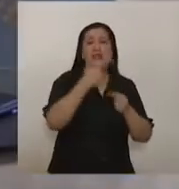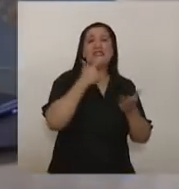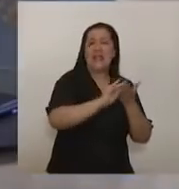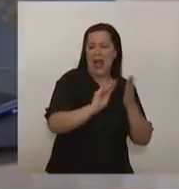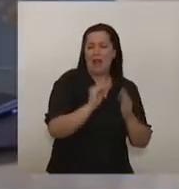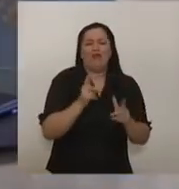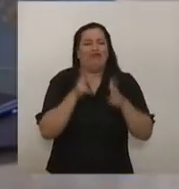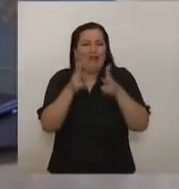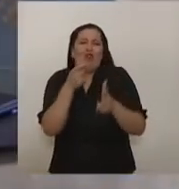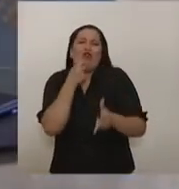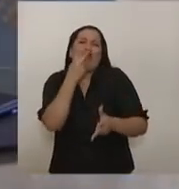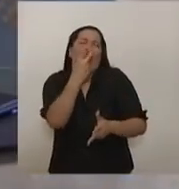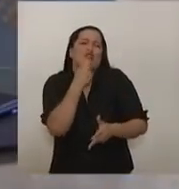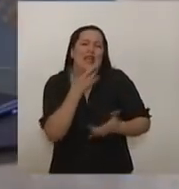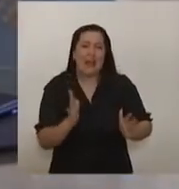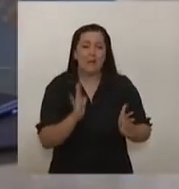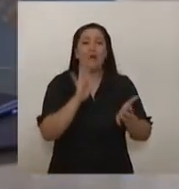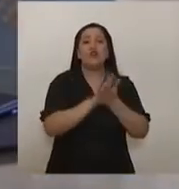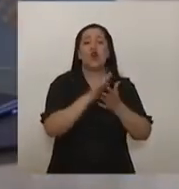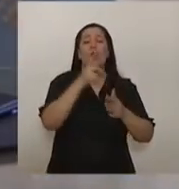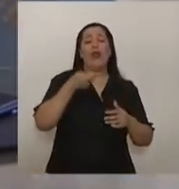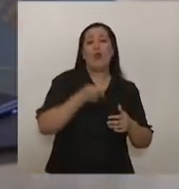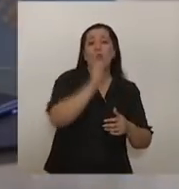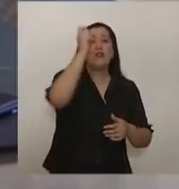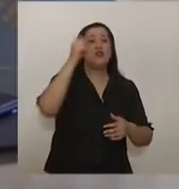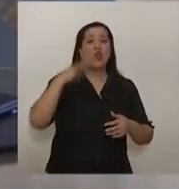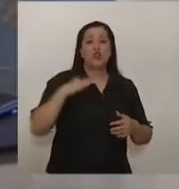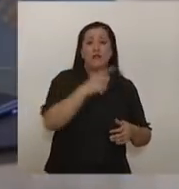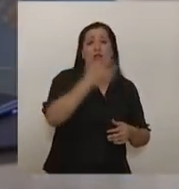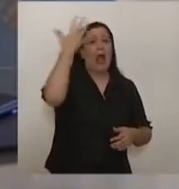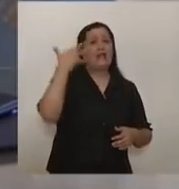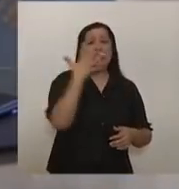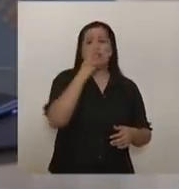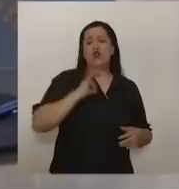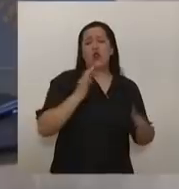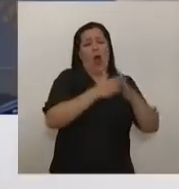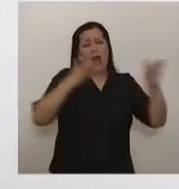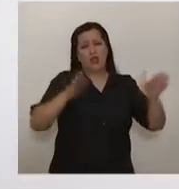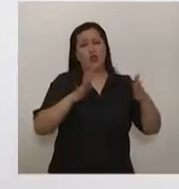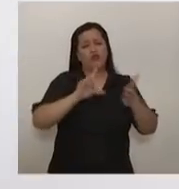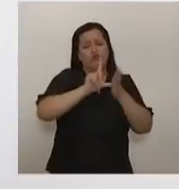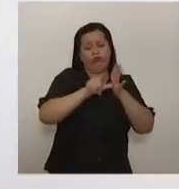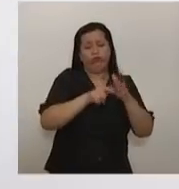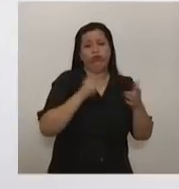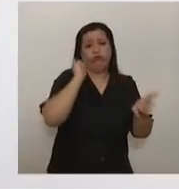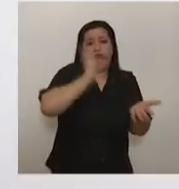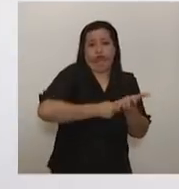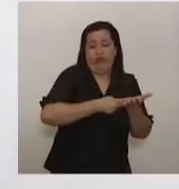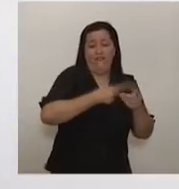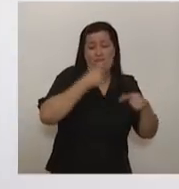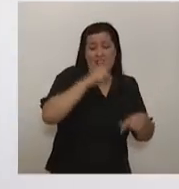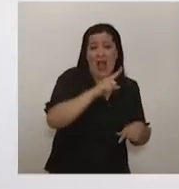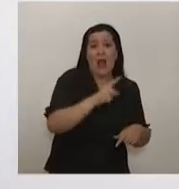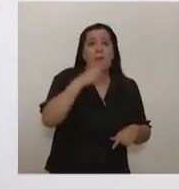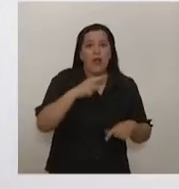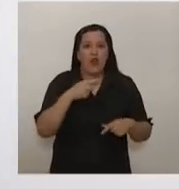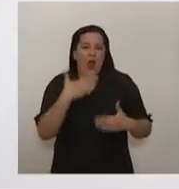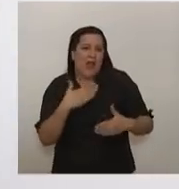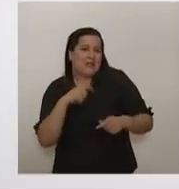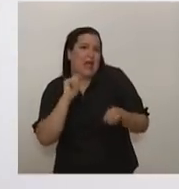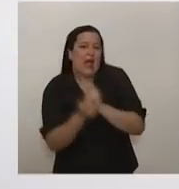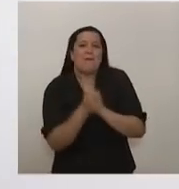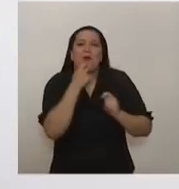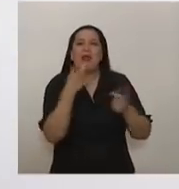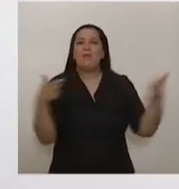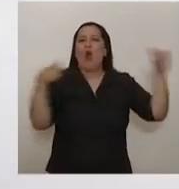2 ejemplos. Los juicios civiles antes tardaban 5 años en promedio. Gracias a los cambios que impulsamos, como